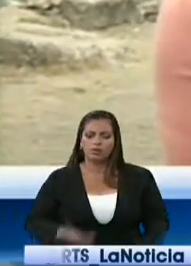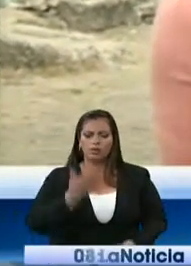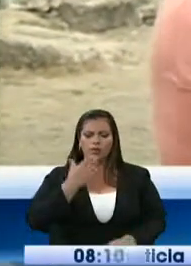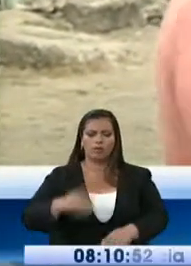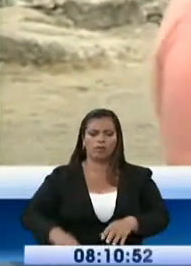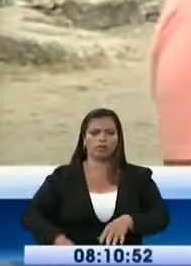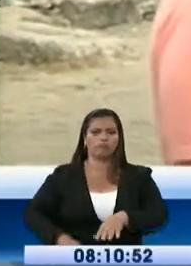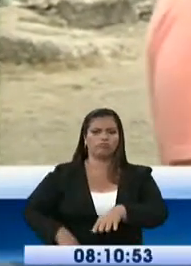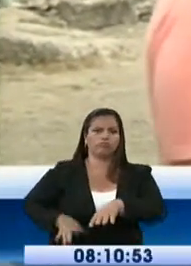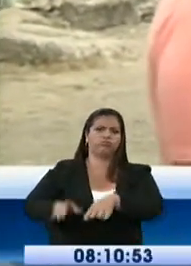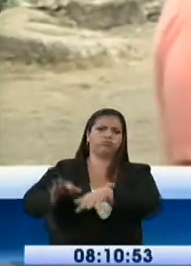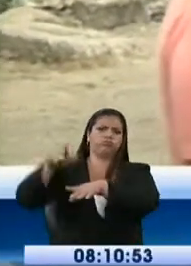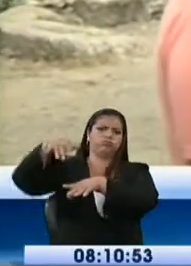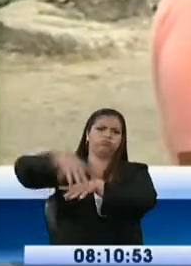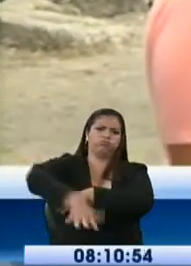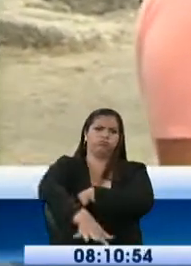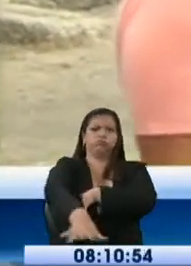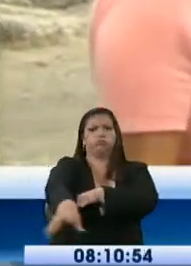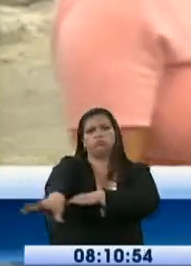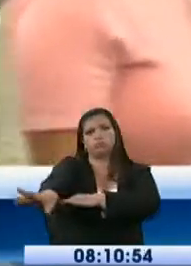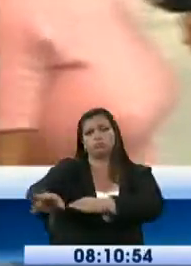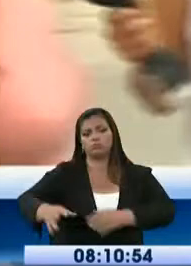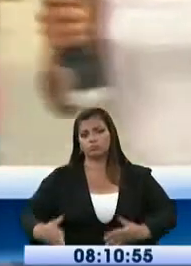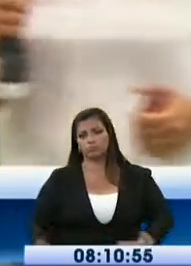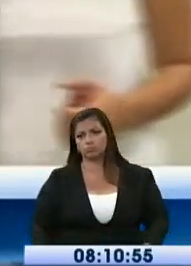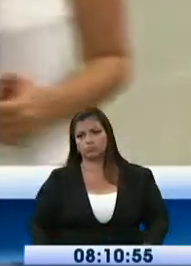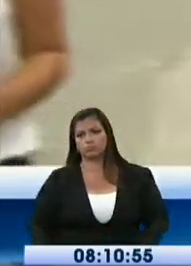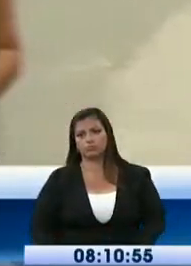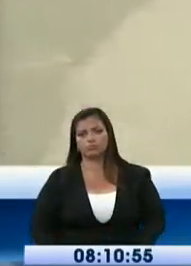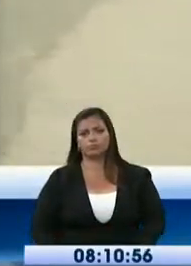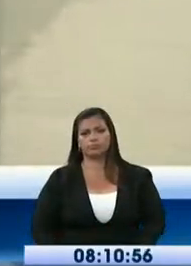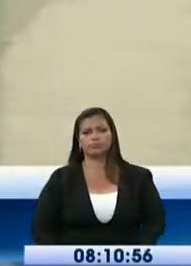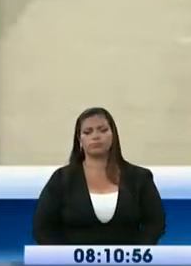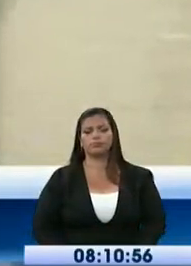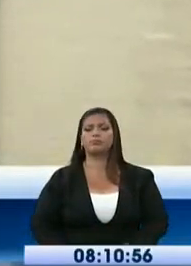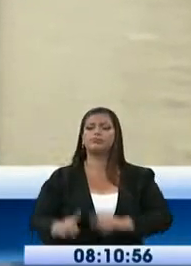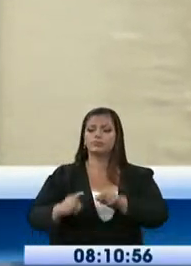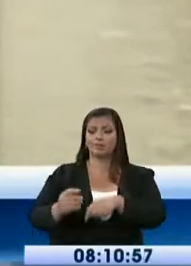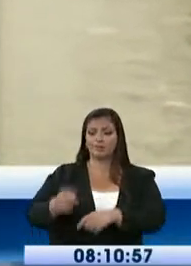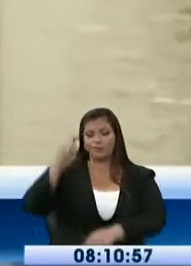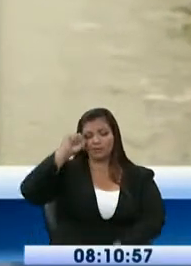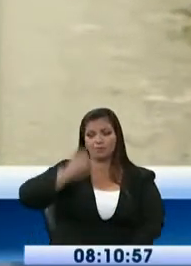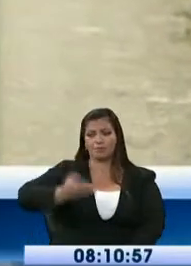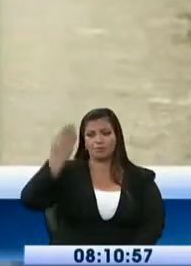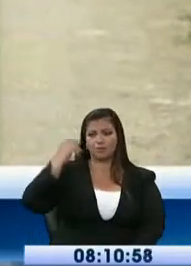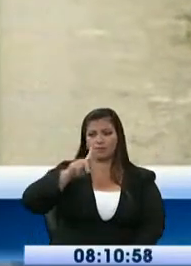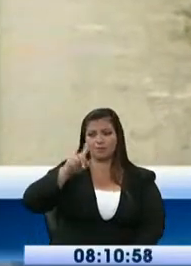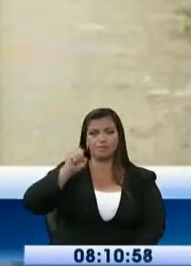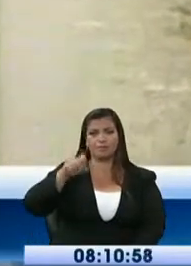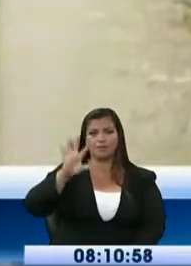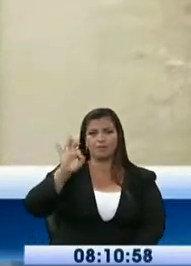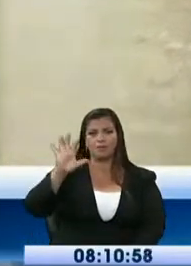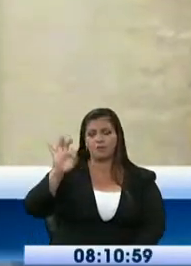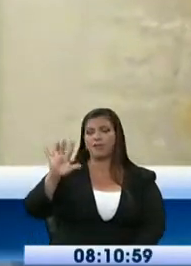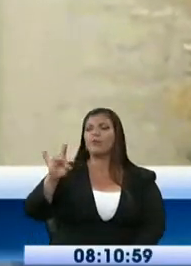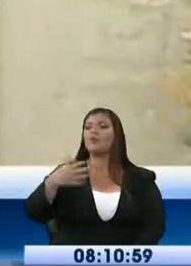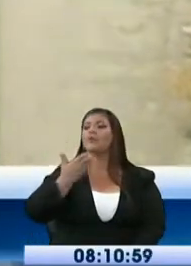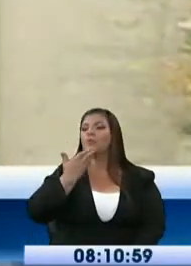las calles. ¿Pasa a las calles? Sí. ¿Usted vivió aquí en el fenómeno del 98? Sí. Se subía el